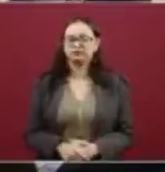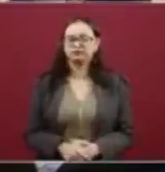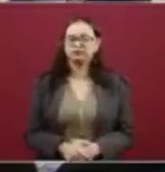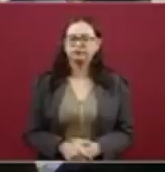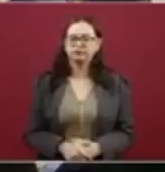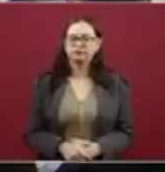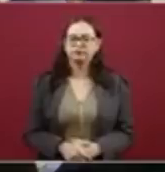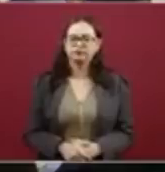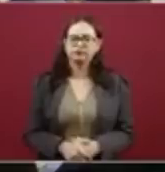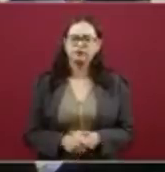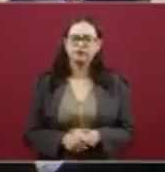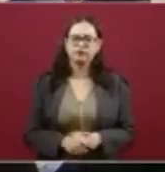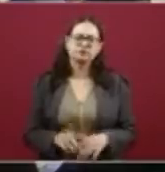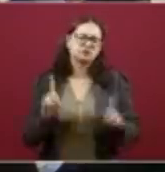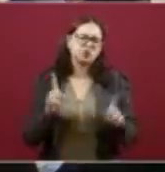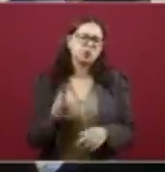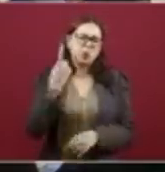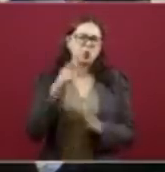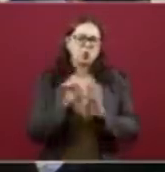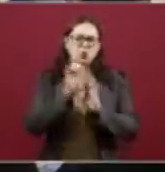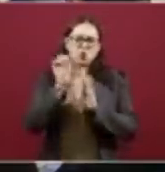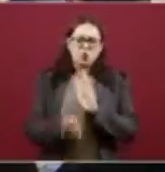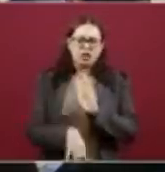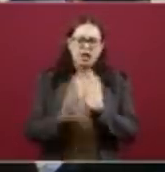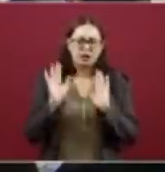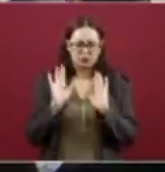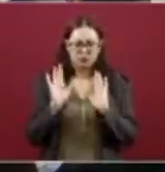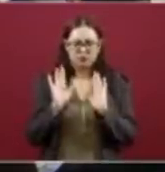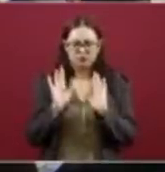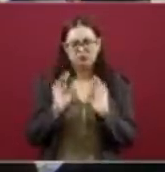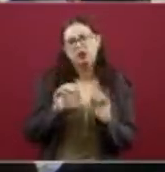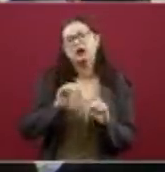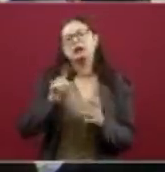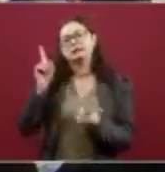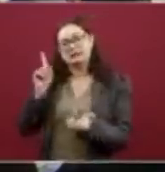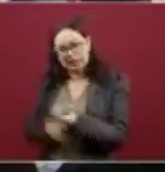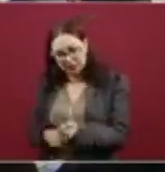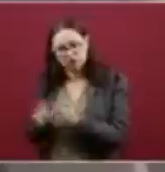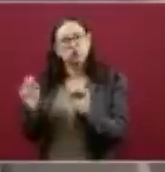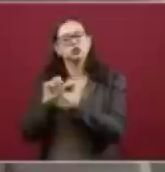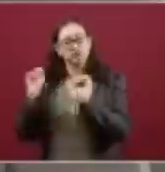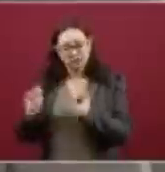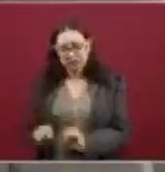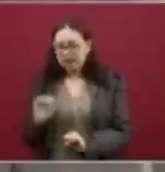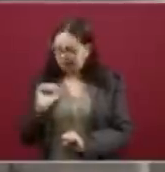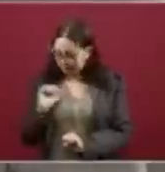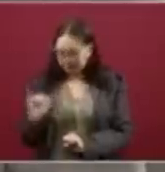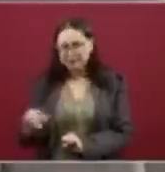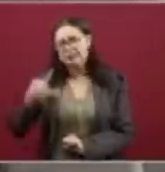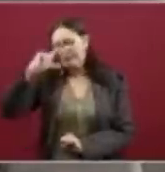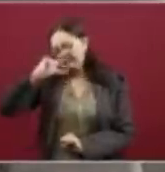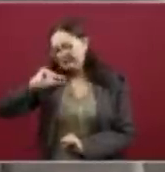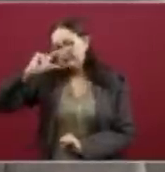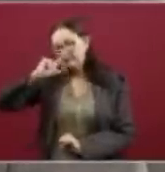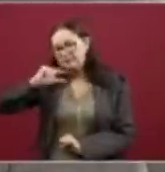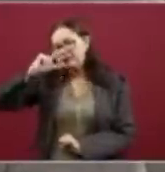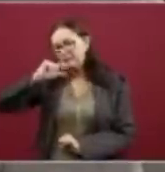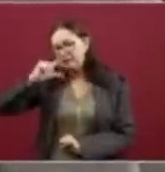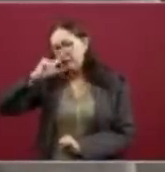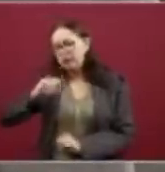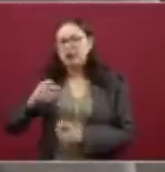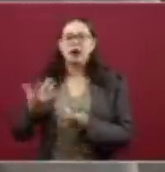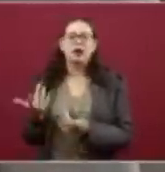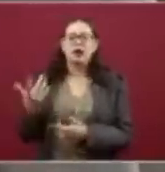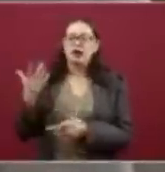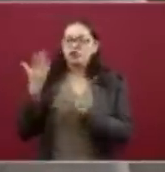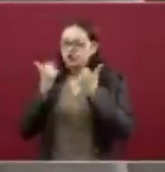ejemplo, que quizás es uno de los más sensibles, en donde además de las fallas que existen en la instrumentación de este sistema, donde se pierde la señal, donde no